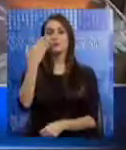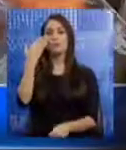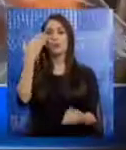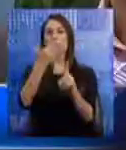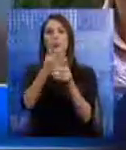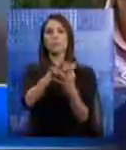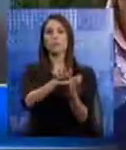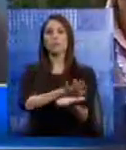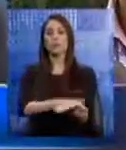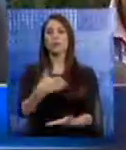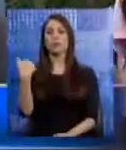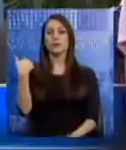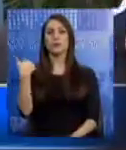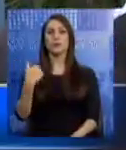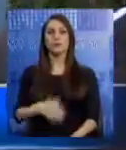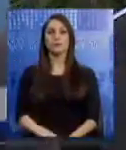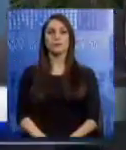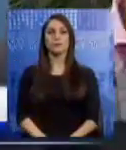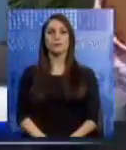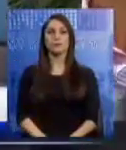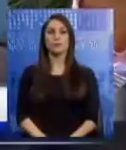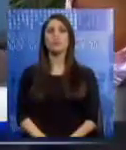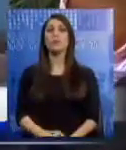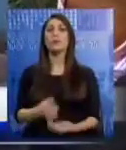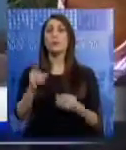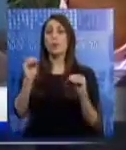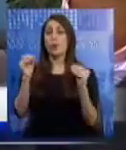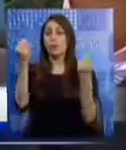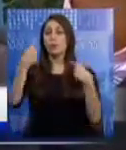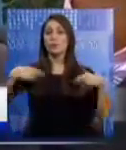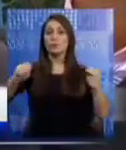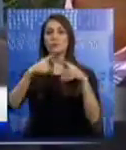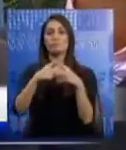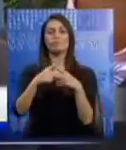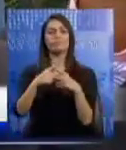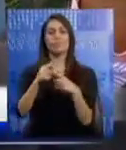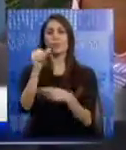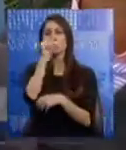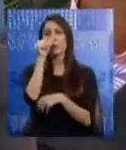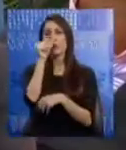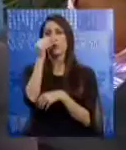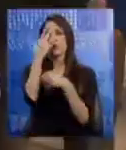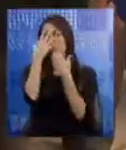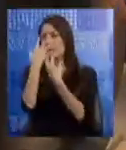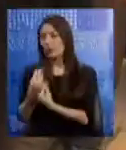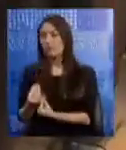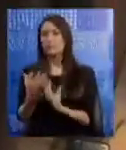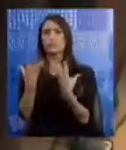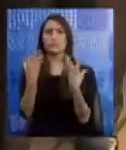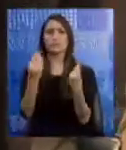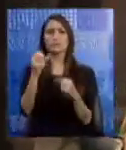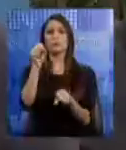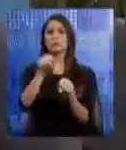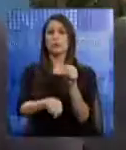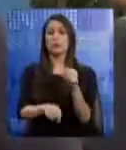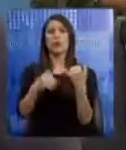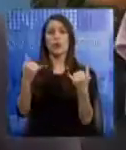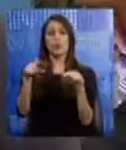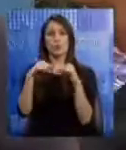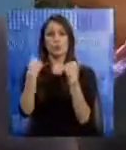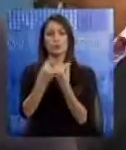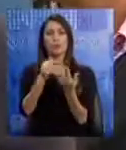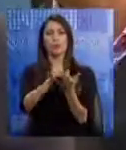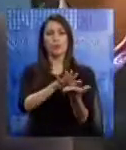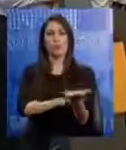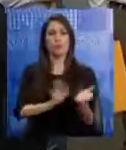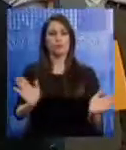mente. Hoy en día está perdida la juventud. El mundo de las drogas se está apoderando. Se puede hacer campaña para